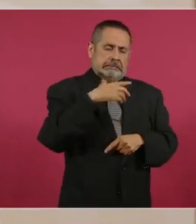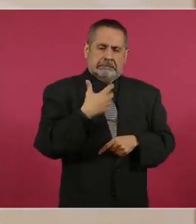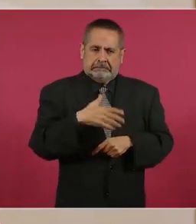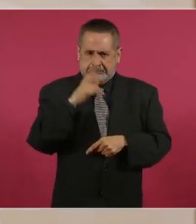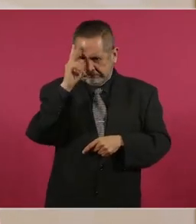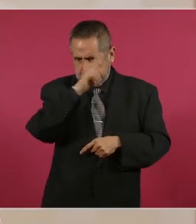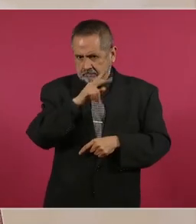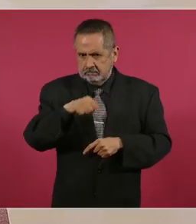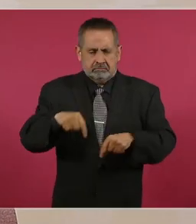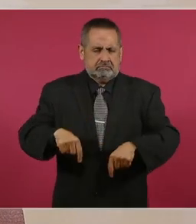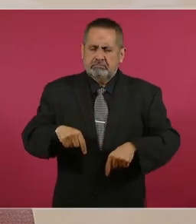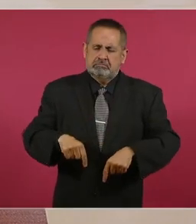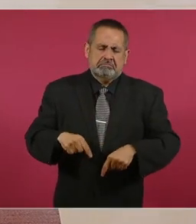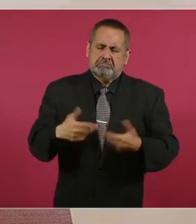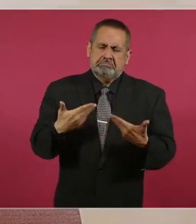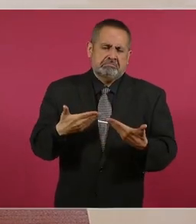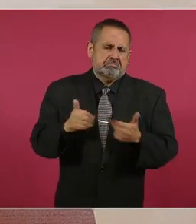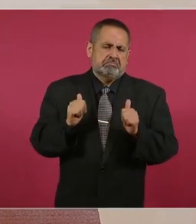en general.